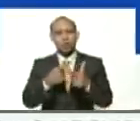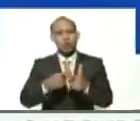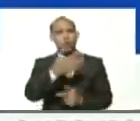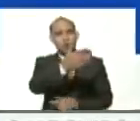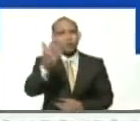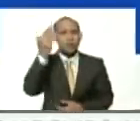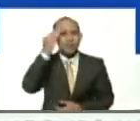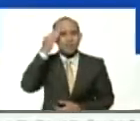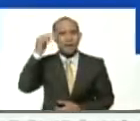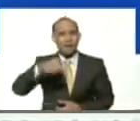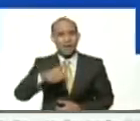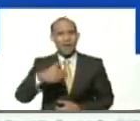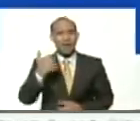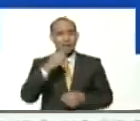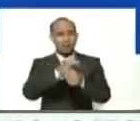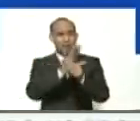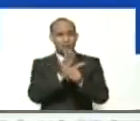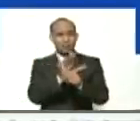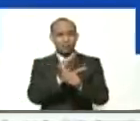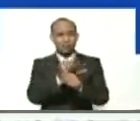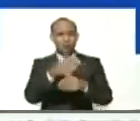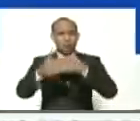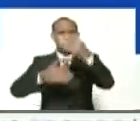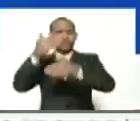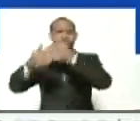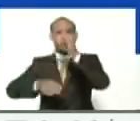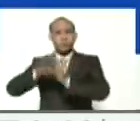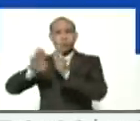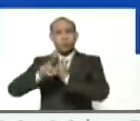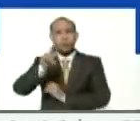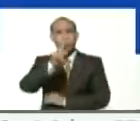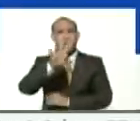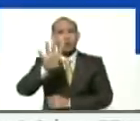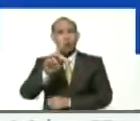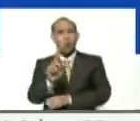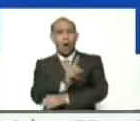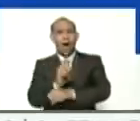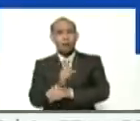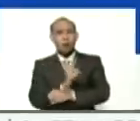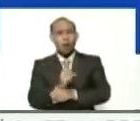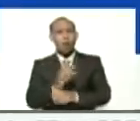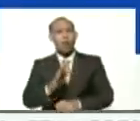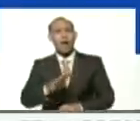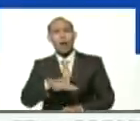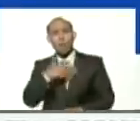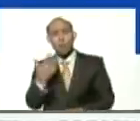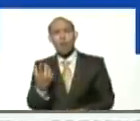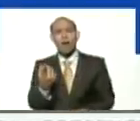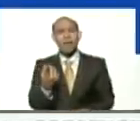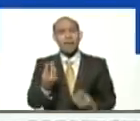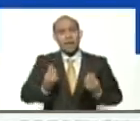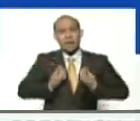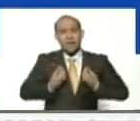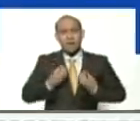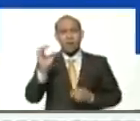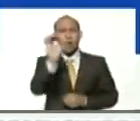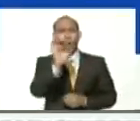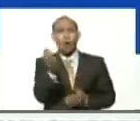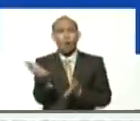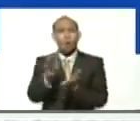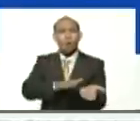saben evoluciona muy rápido 24 horas puede ser la diferencia entre la vida y la muerte